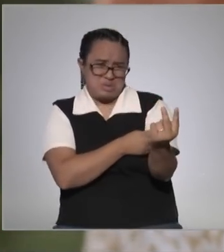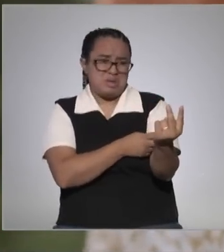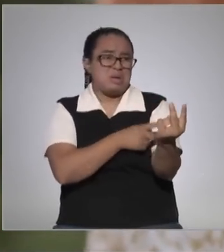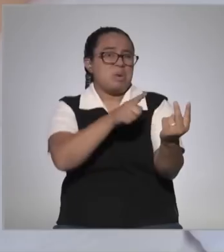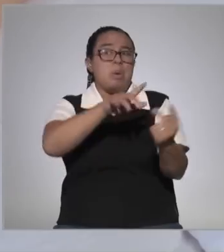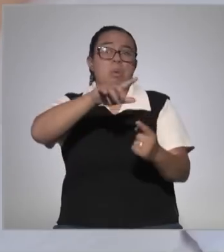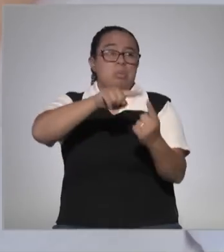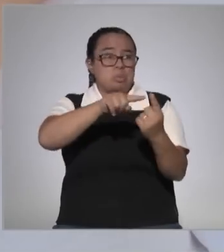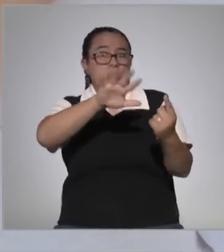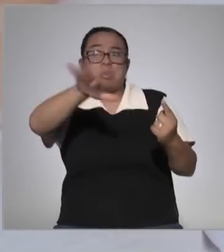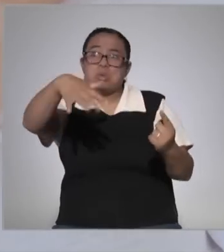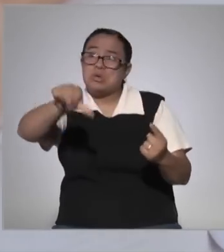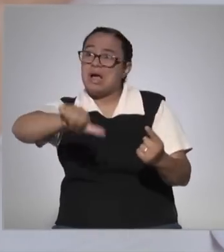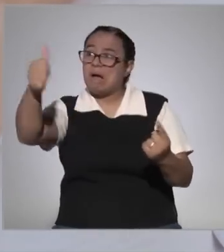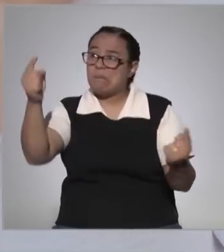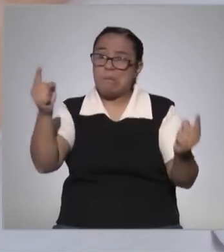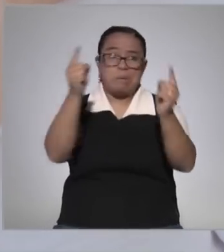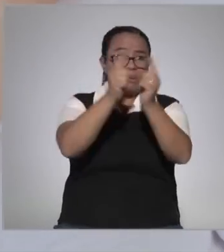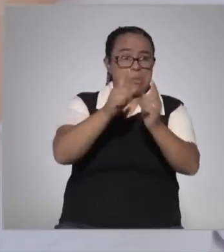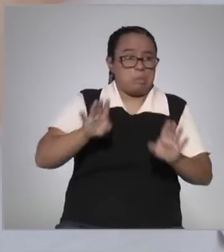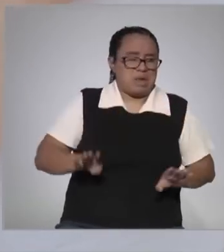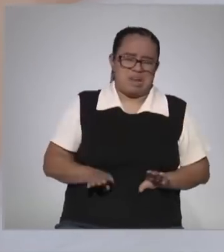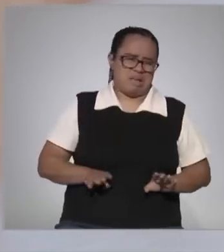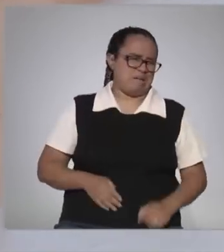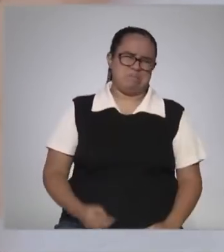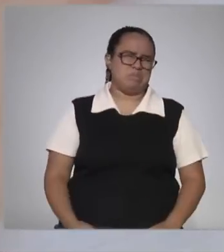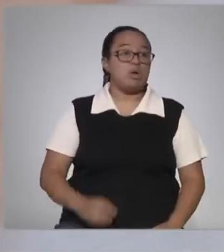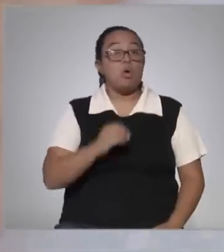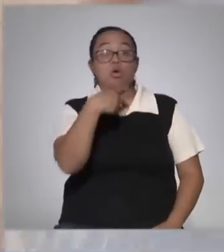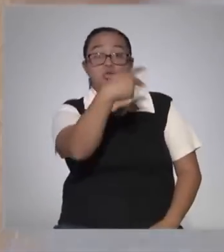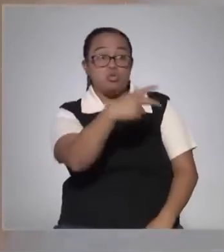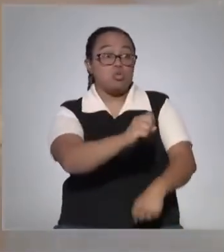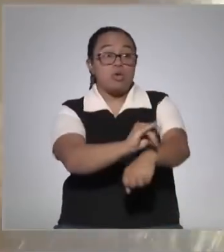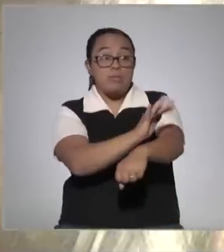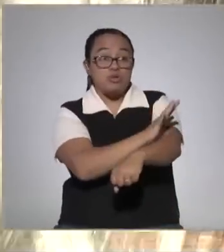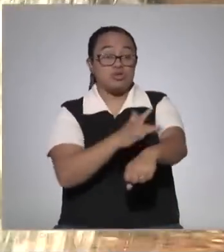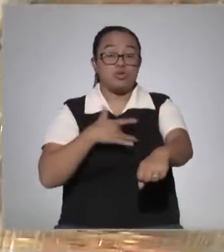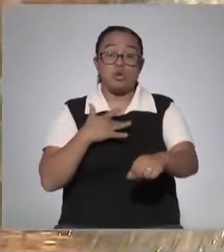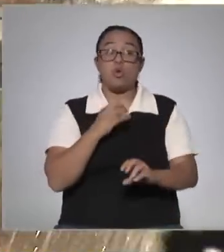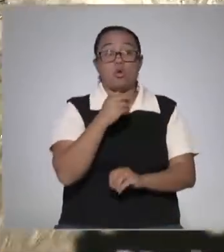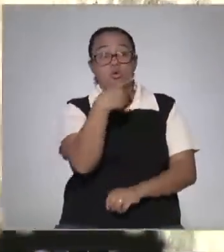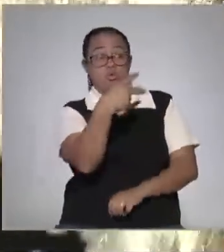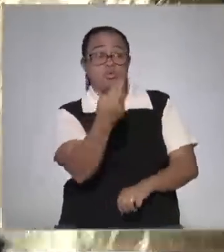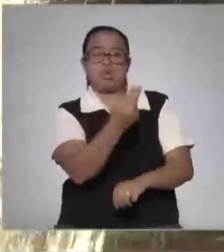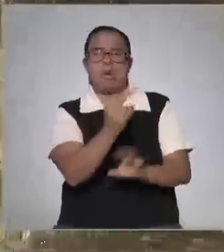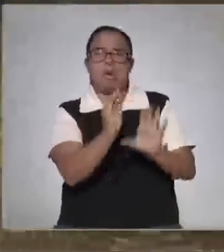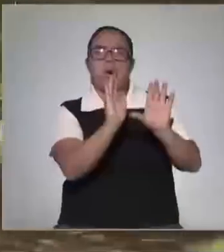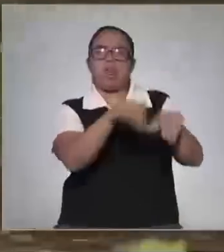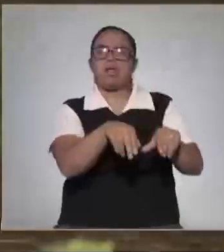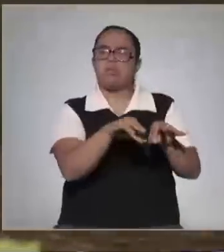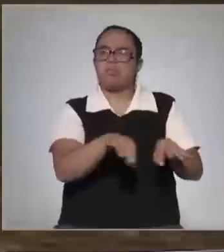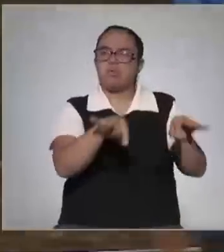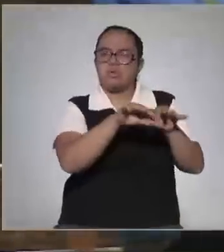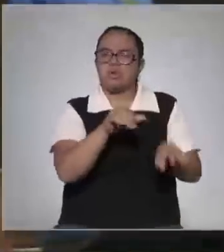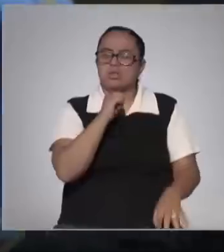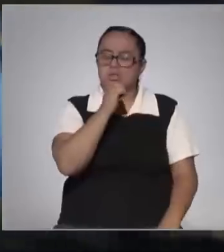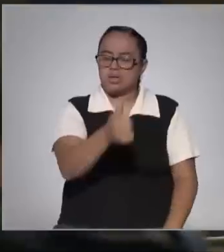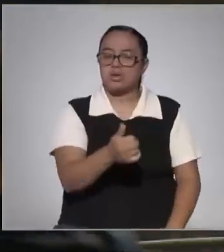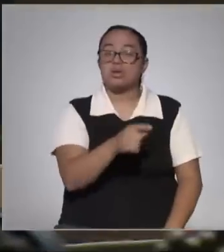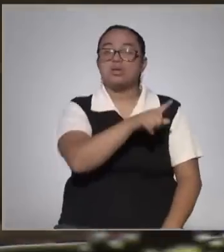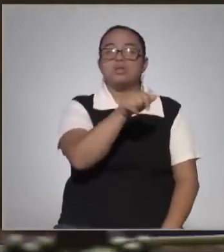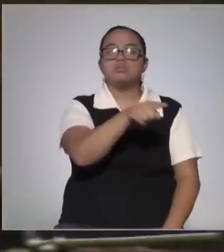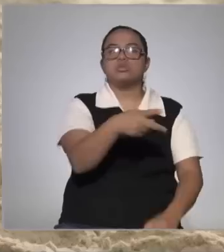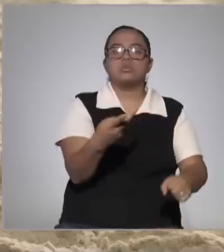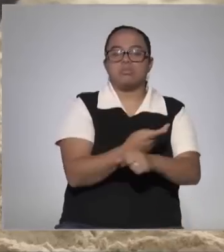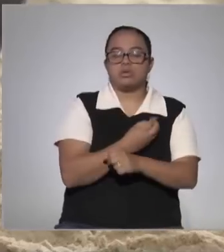buscar pareja e invisibilizan sus deseos y necesidades emocionales, favoreciendo el aislamiento y la